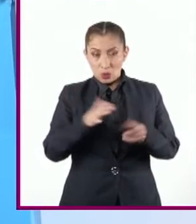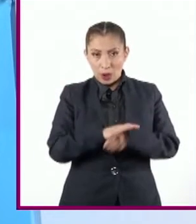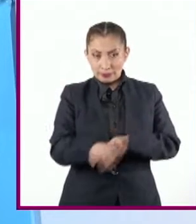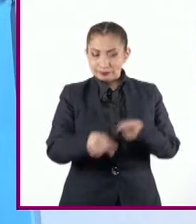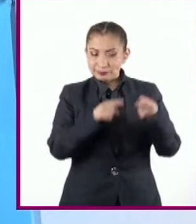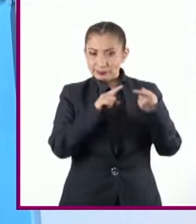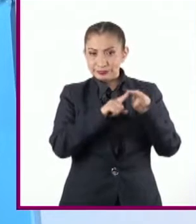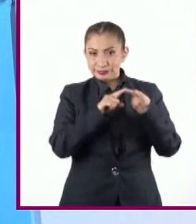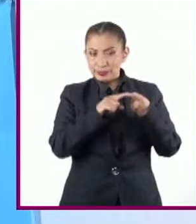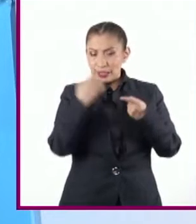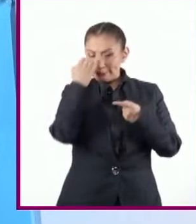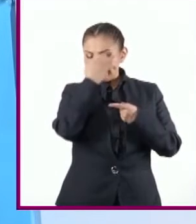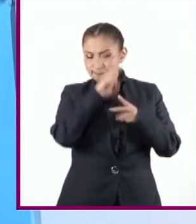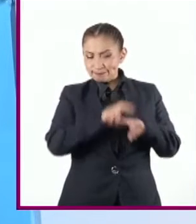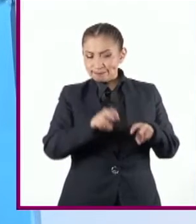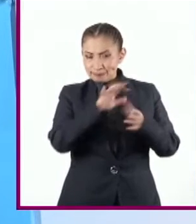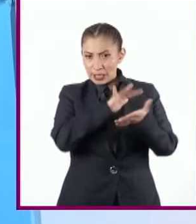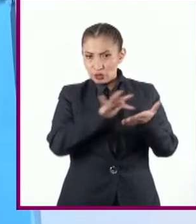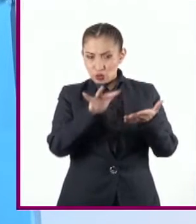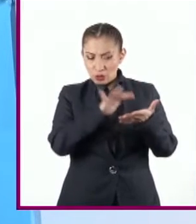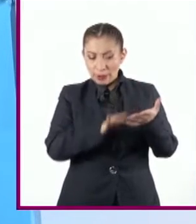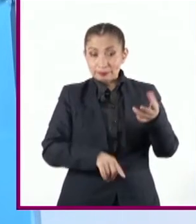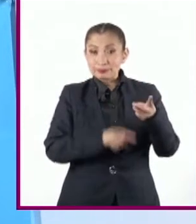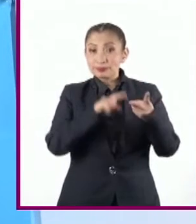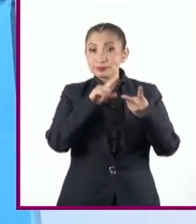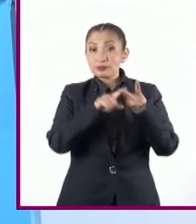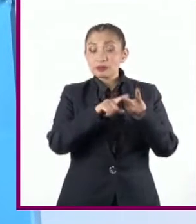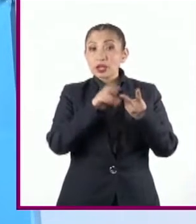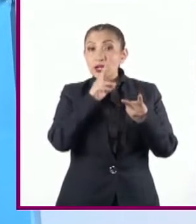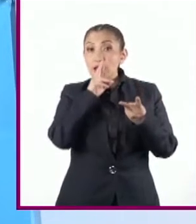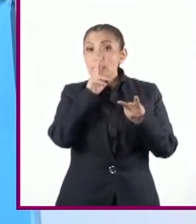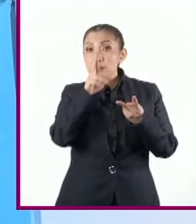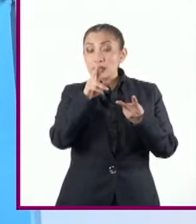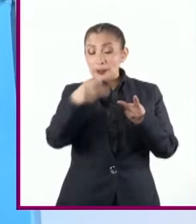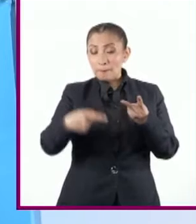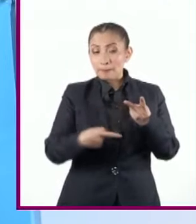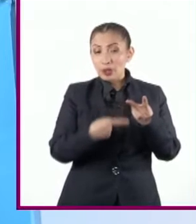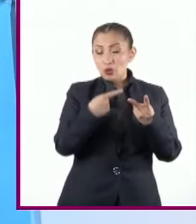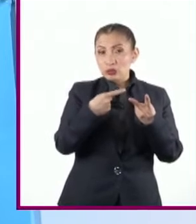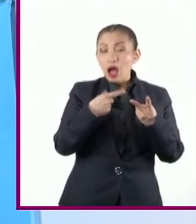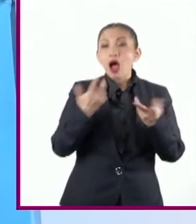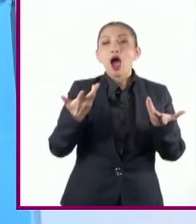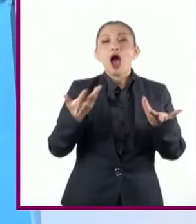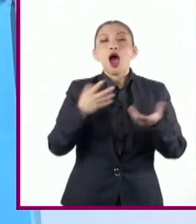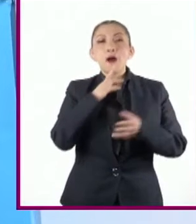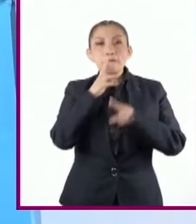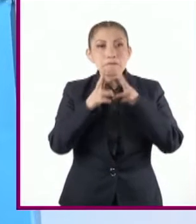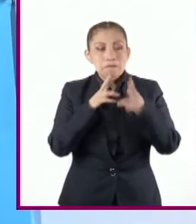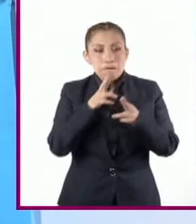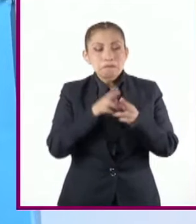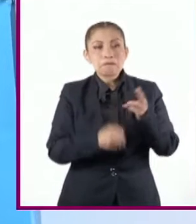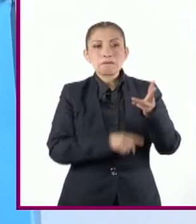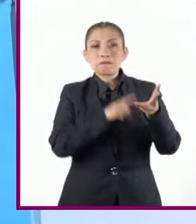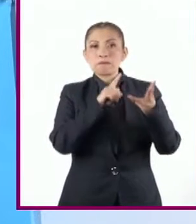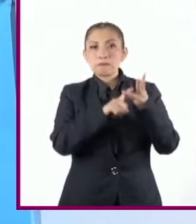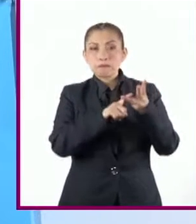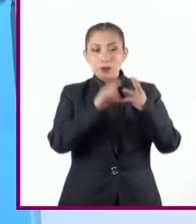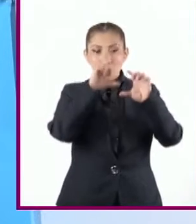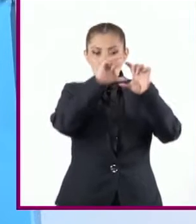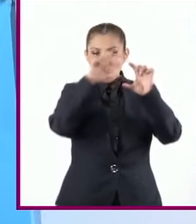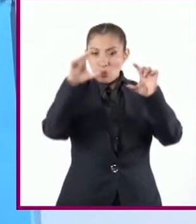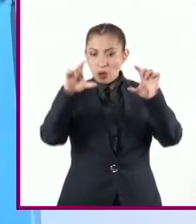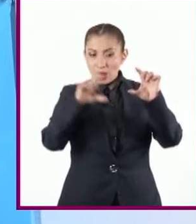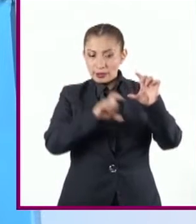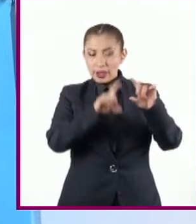1. Análisis de lectura. 2. Respuesta a pregunta detonadora. 3. Cuadro de concentración